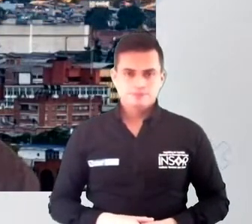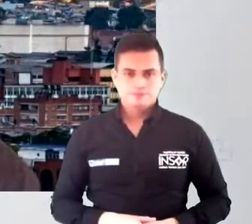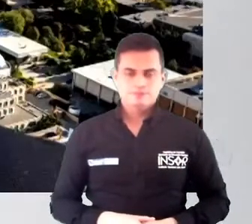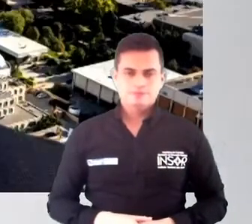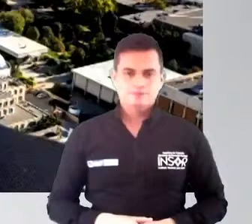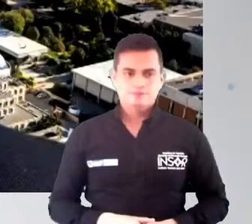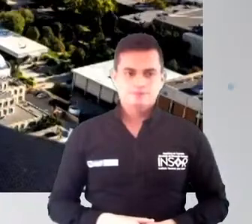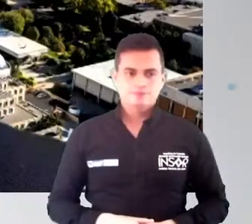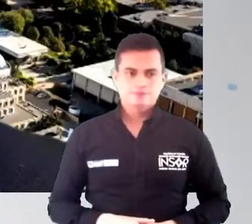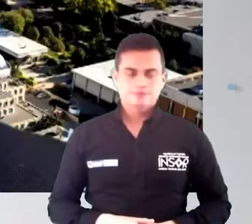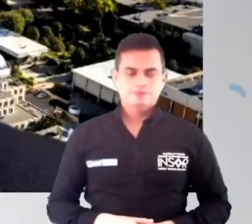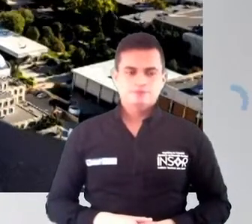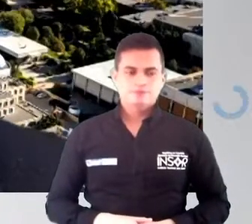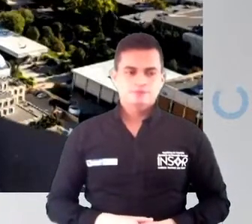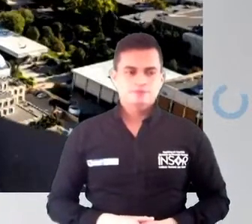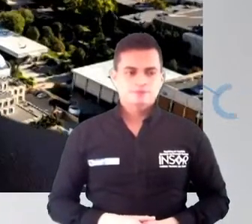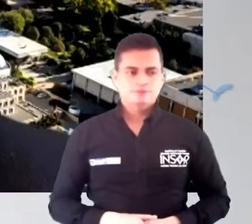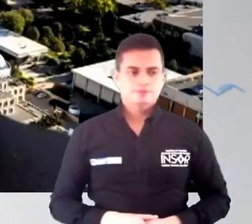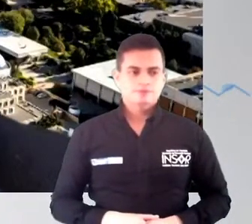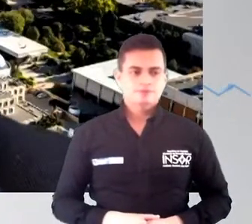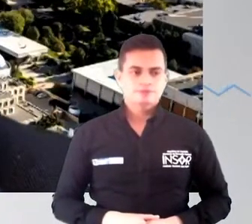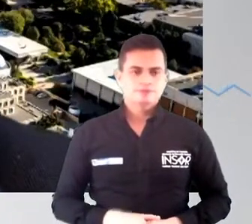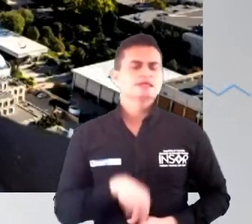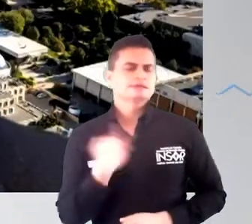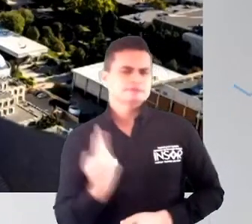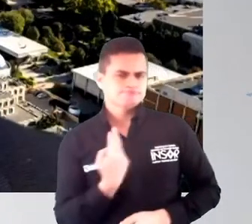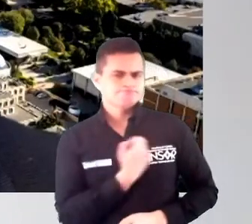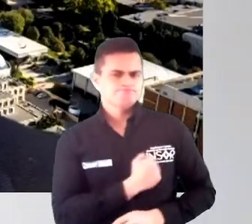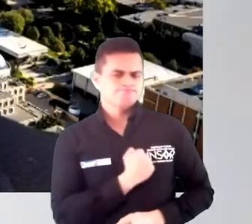Could you repeat the question, please? Sí.